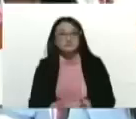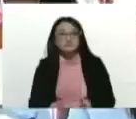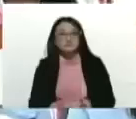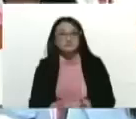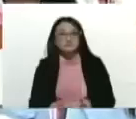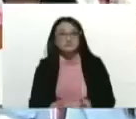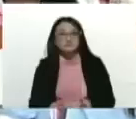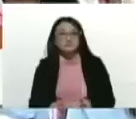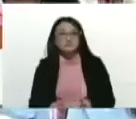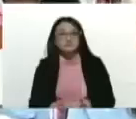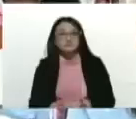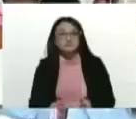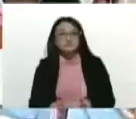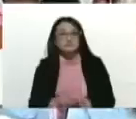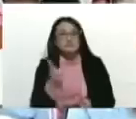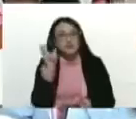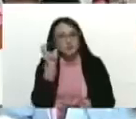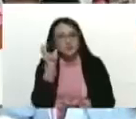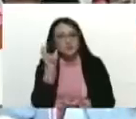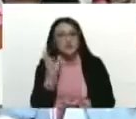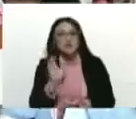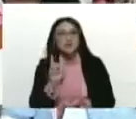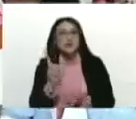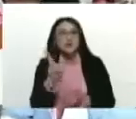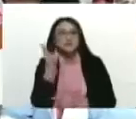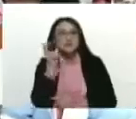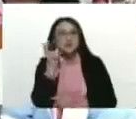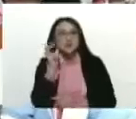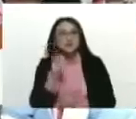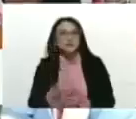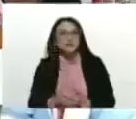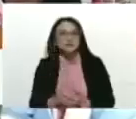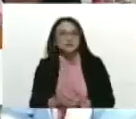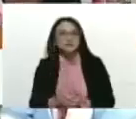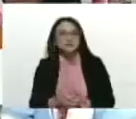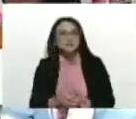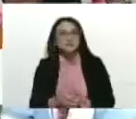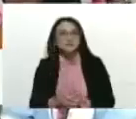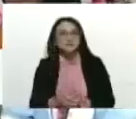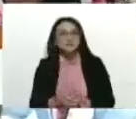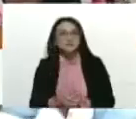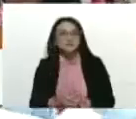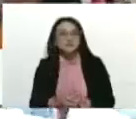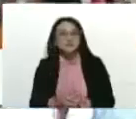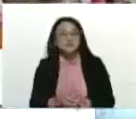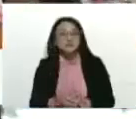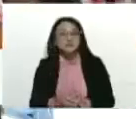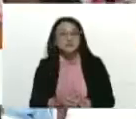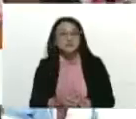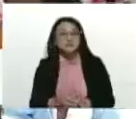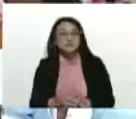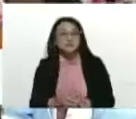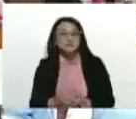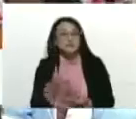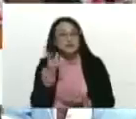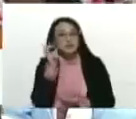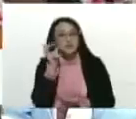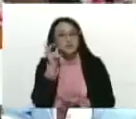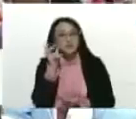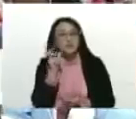allá se oye por allá no se oye No se oye un dos tres por aquí no se